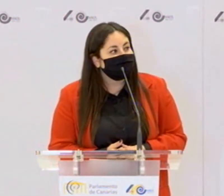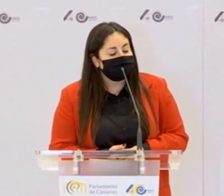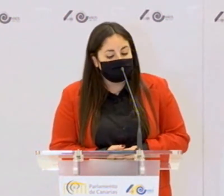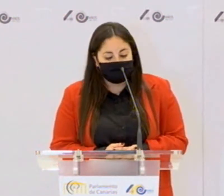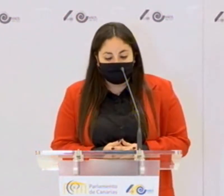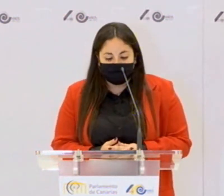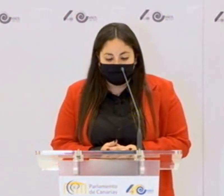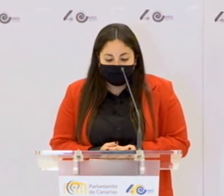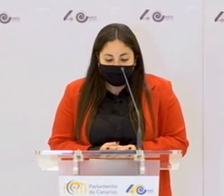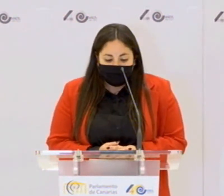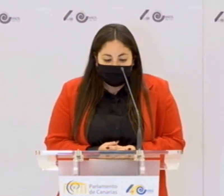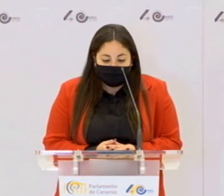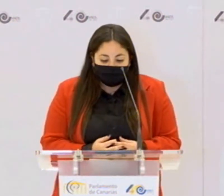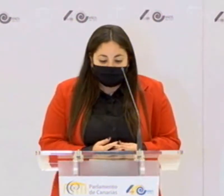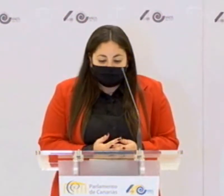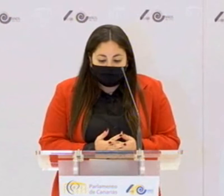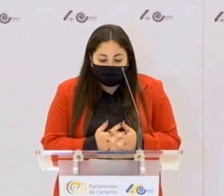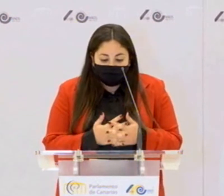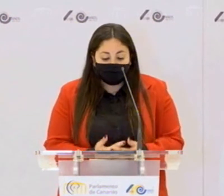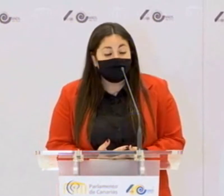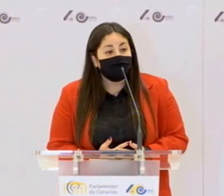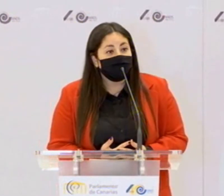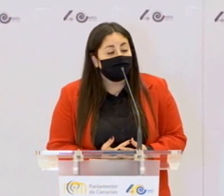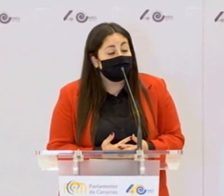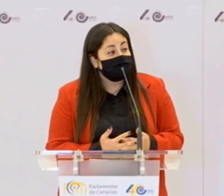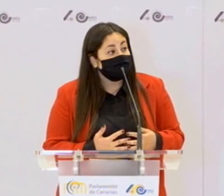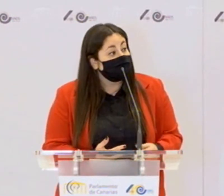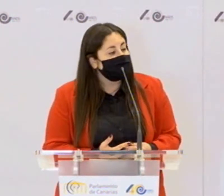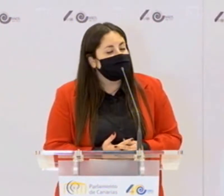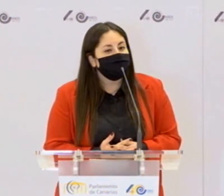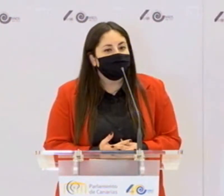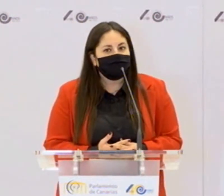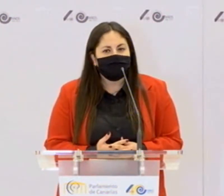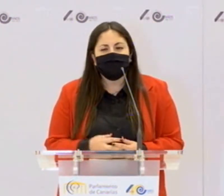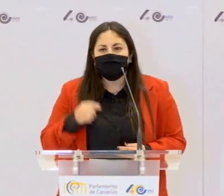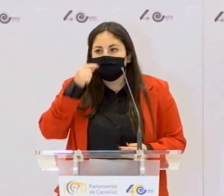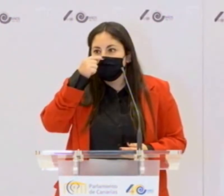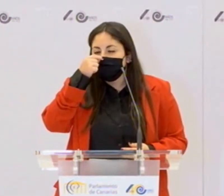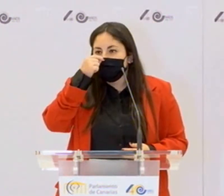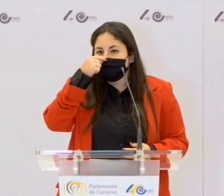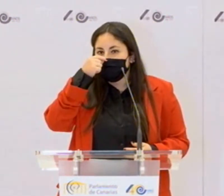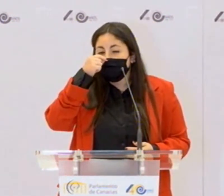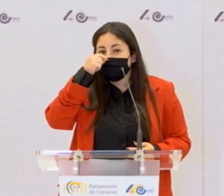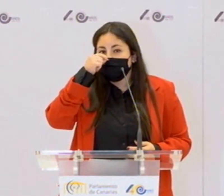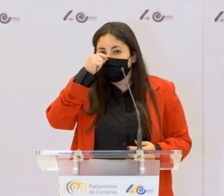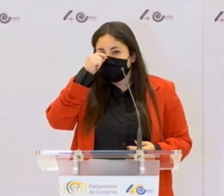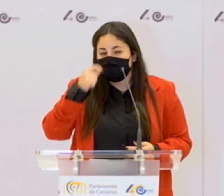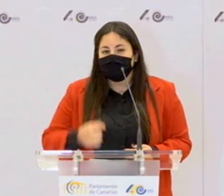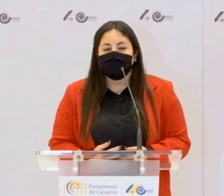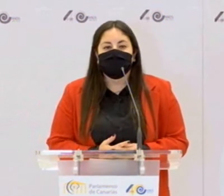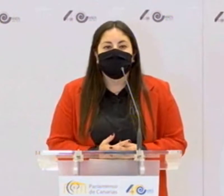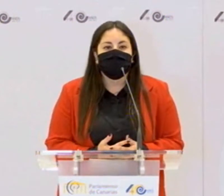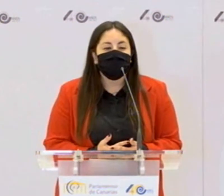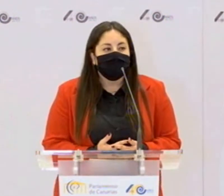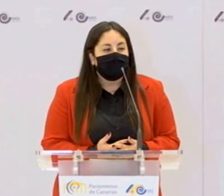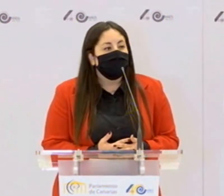gente y representarla. Para nosotras este gobierno es muy diferente de la respuesta política que